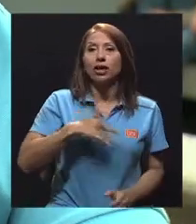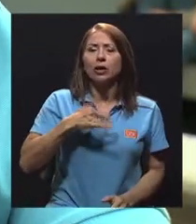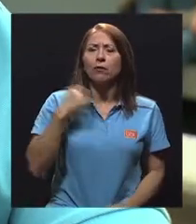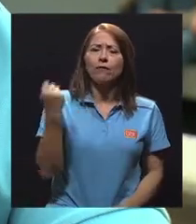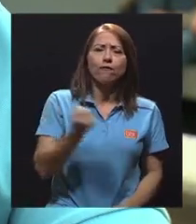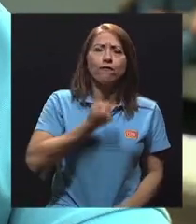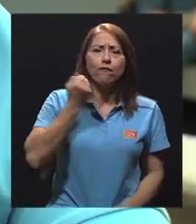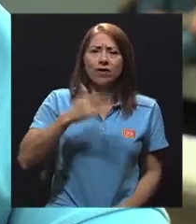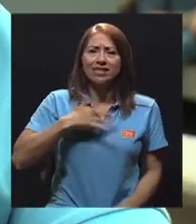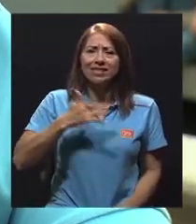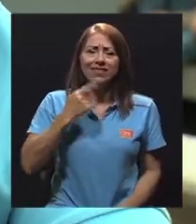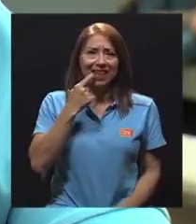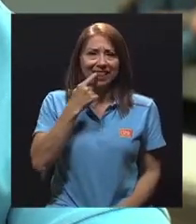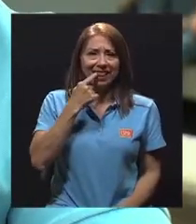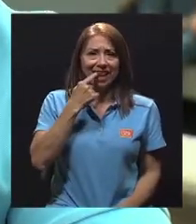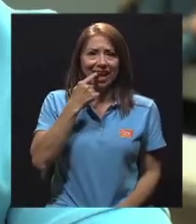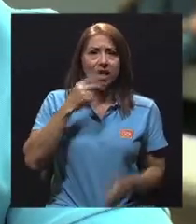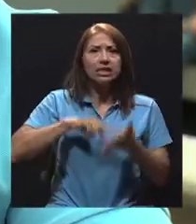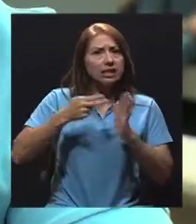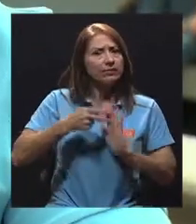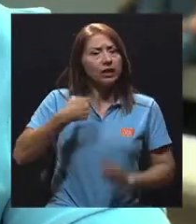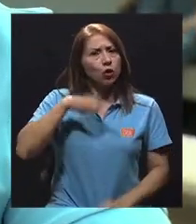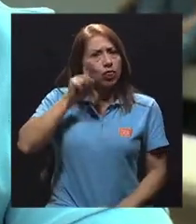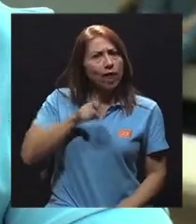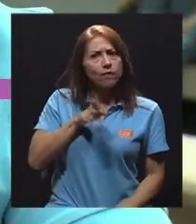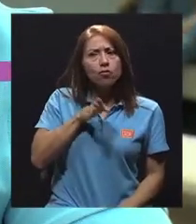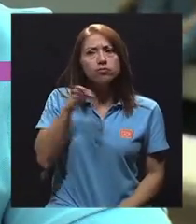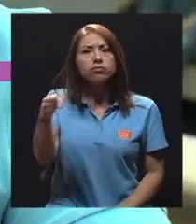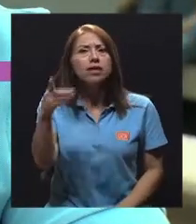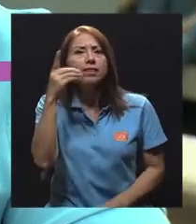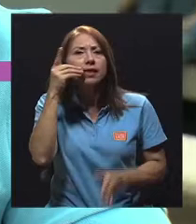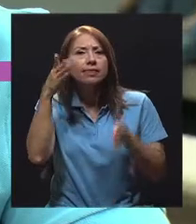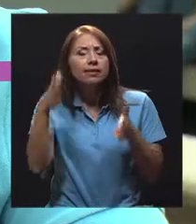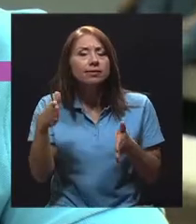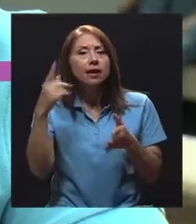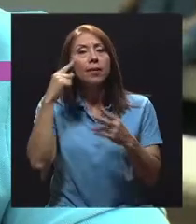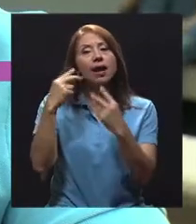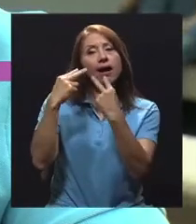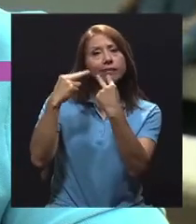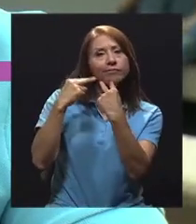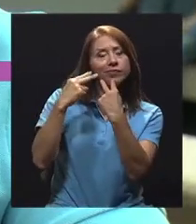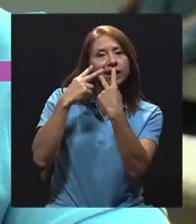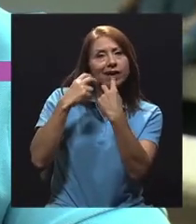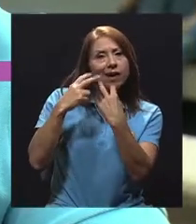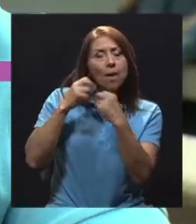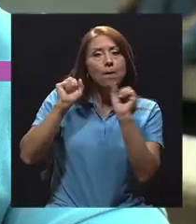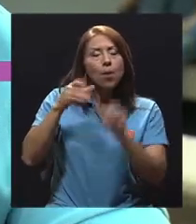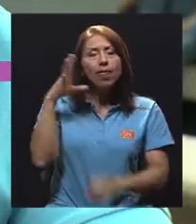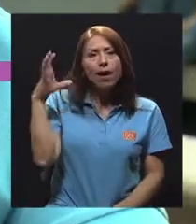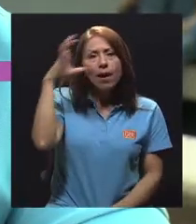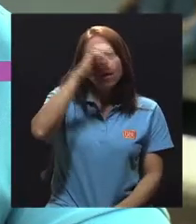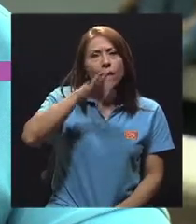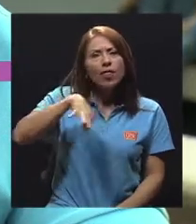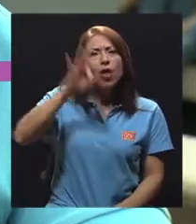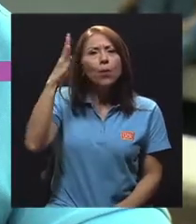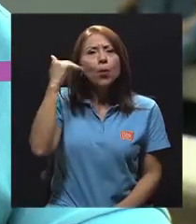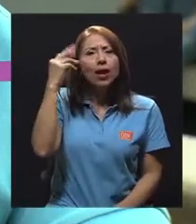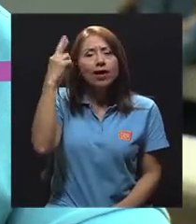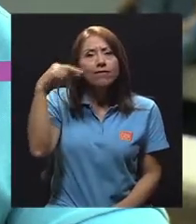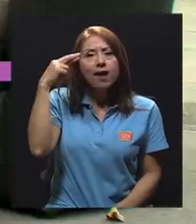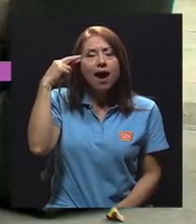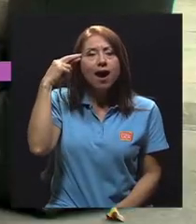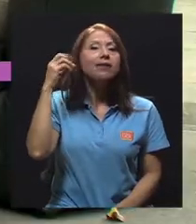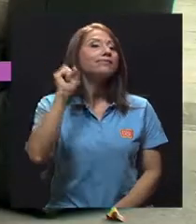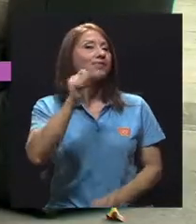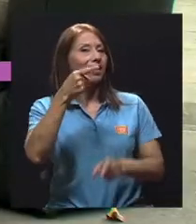tengo hipersensibilidad dental, es mandatorio que yo vaya donde el odontólogo para que pueda descubrir la causa. Sí,